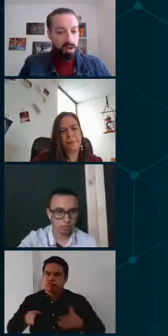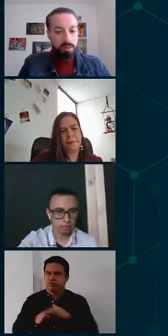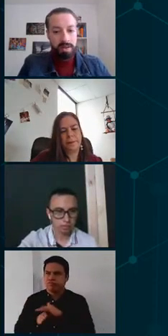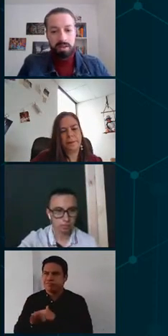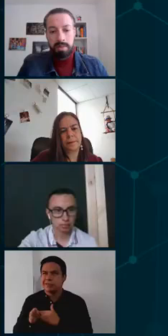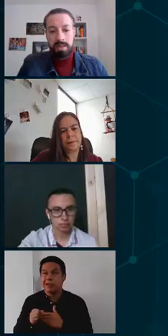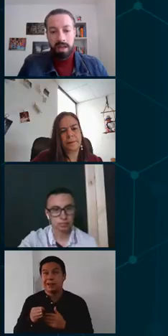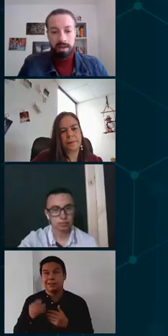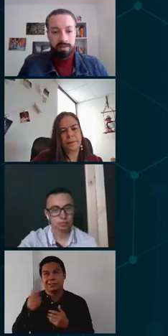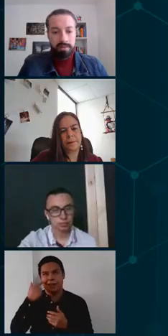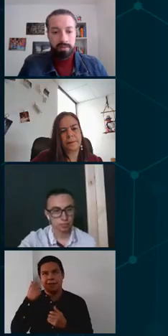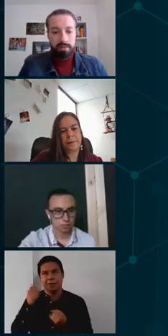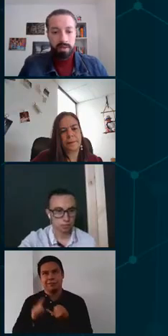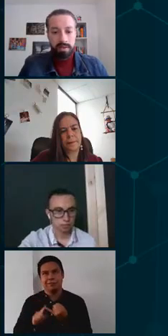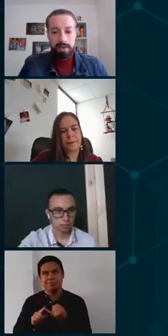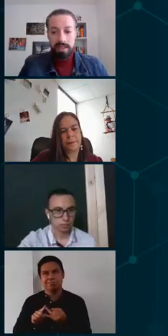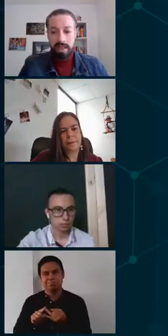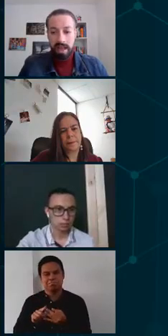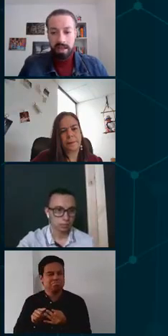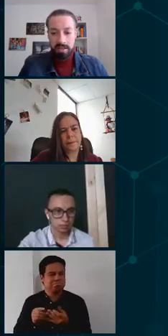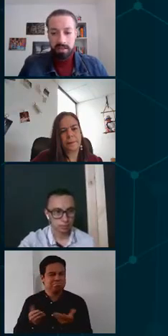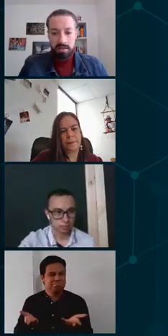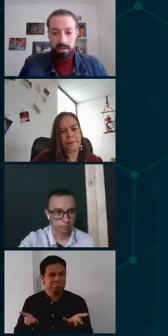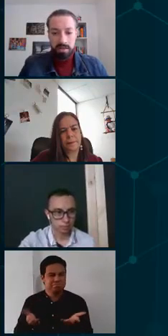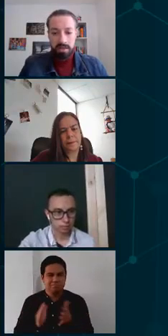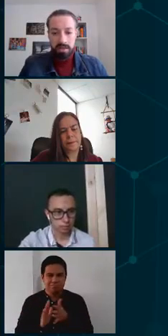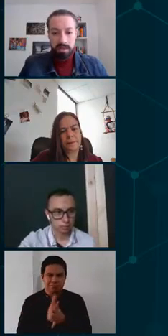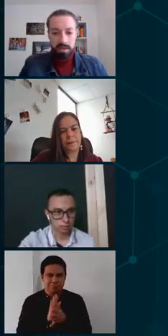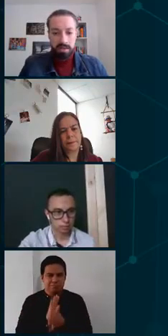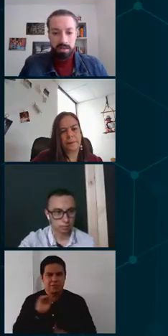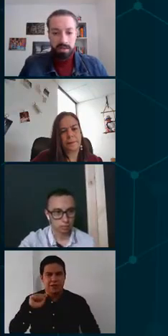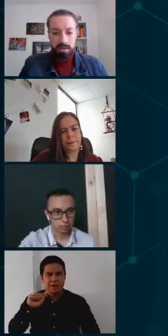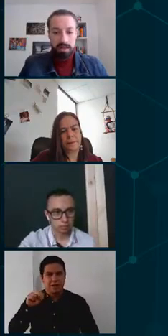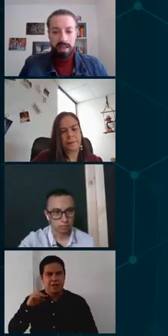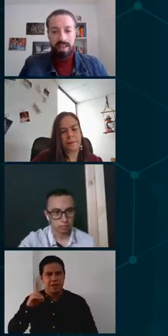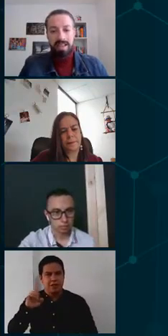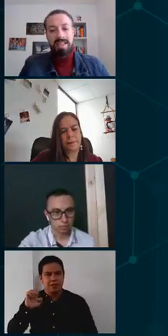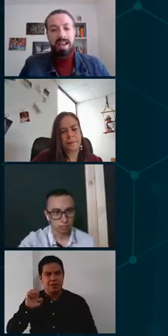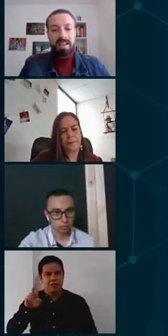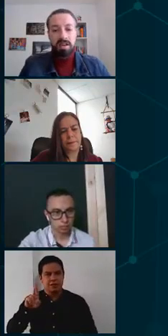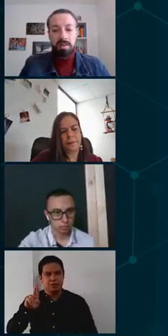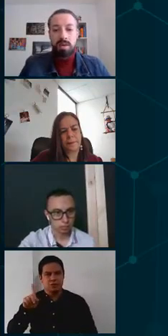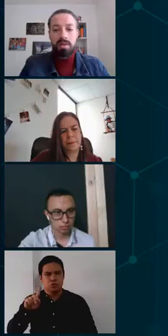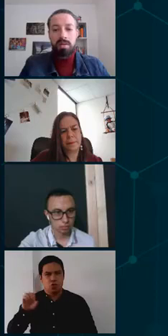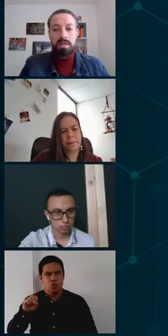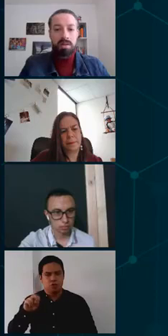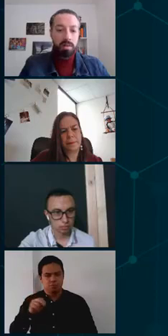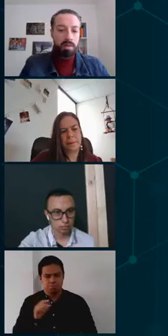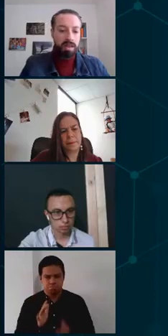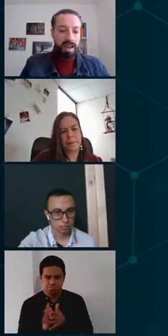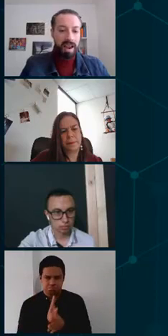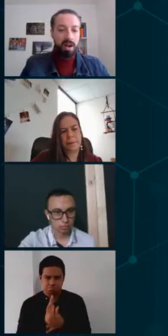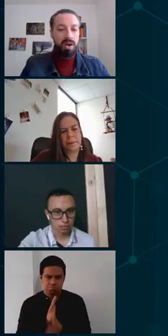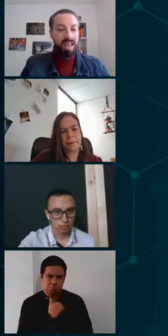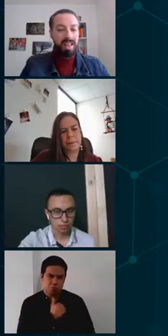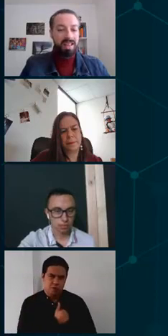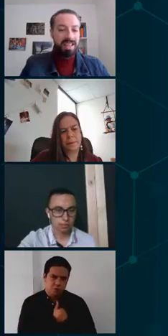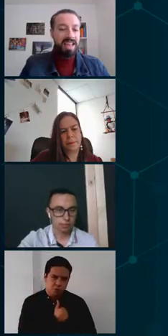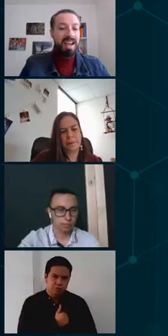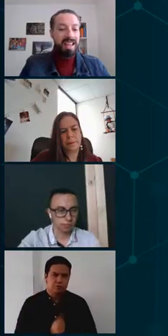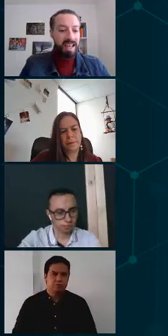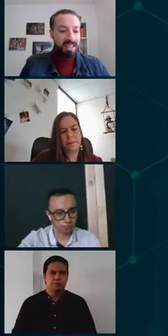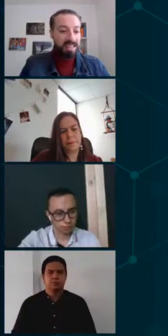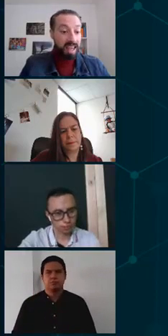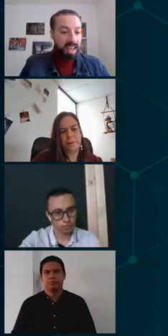no sé, Anderson, ¿qué nos puedes comentar frente a eso? ¿Qué quisieras como tener o